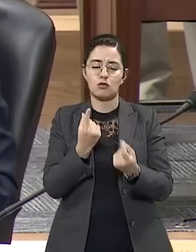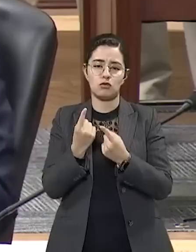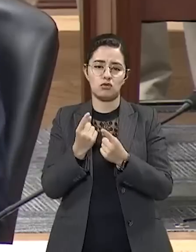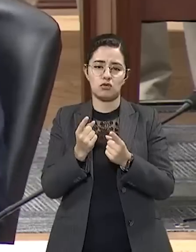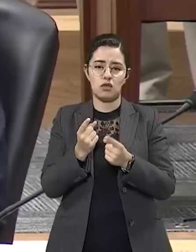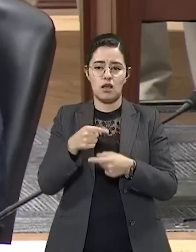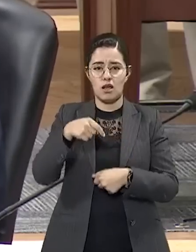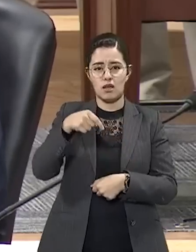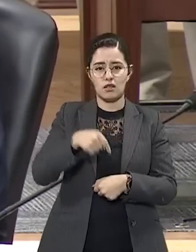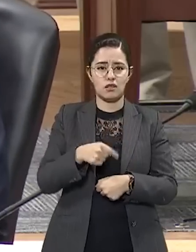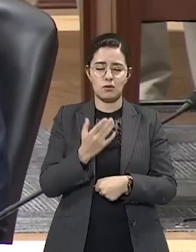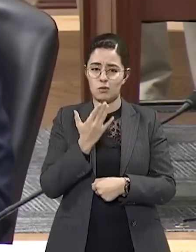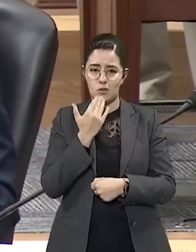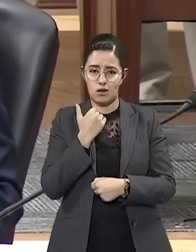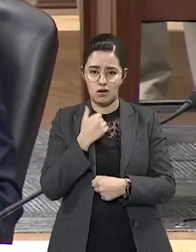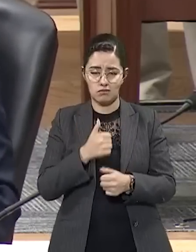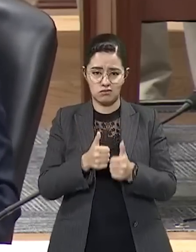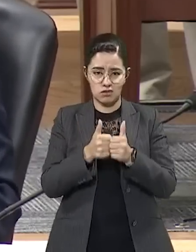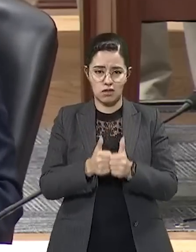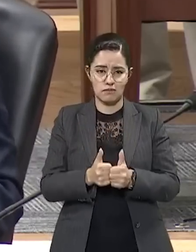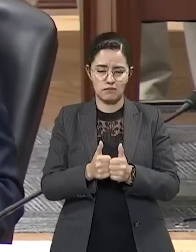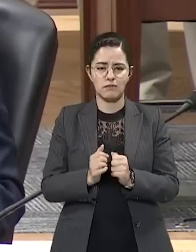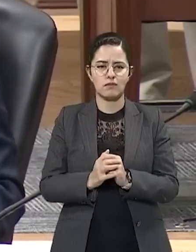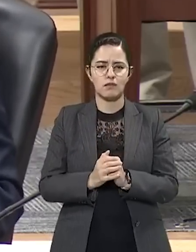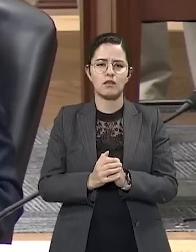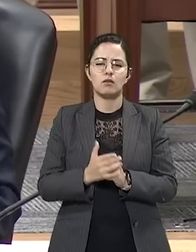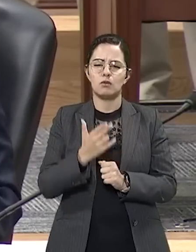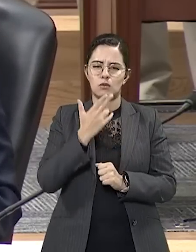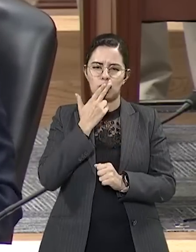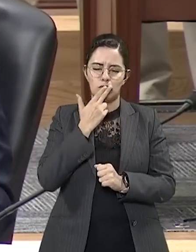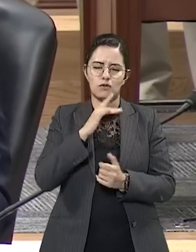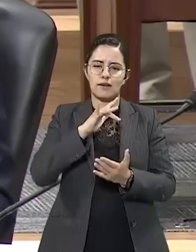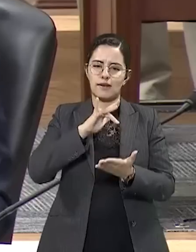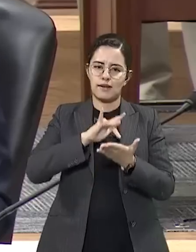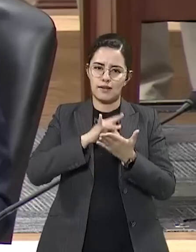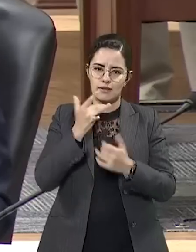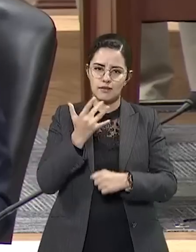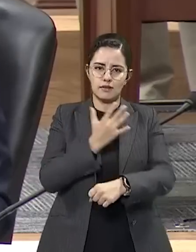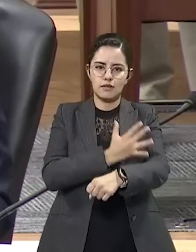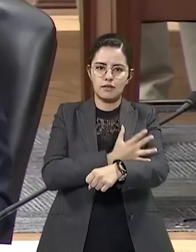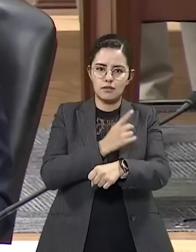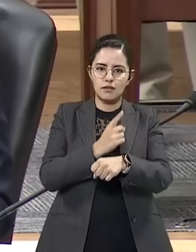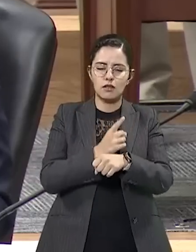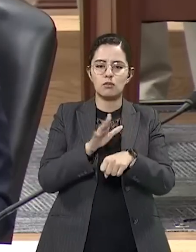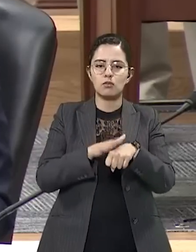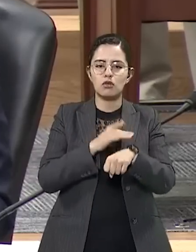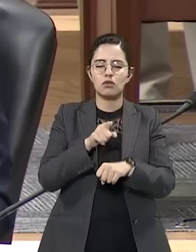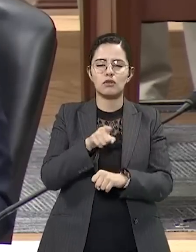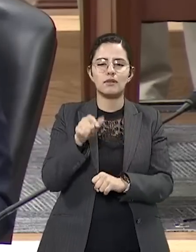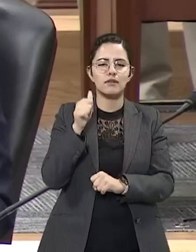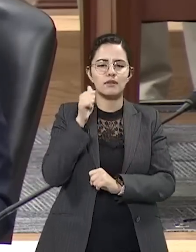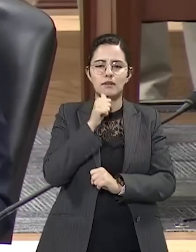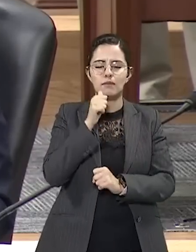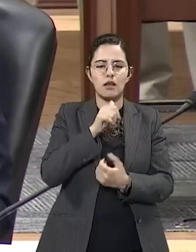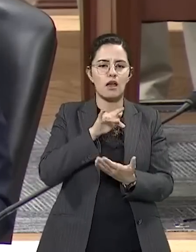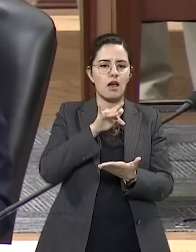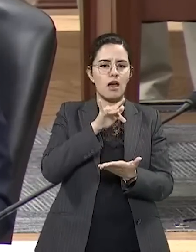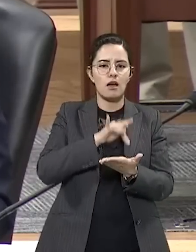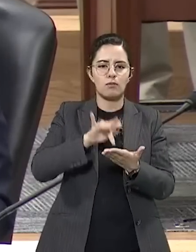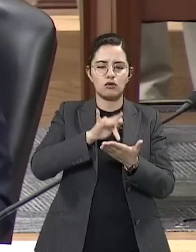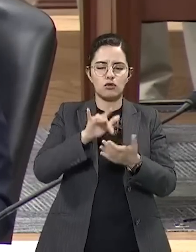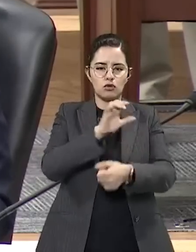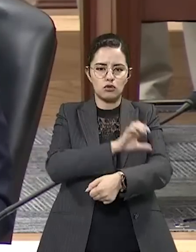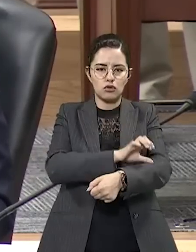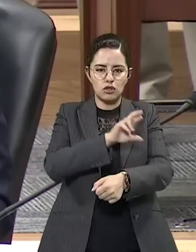en estos momentos acompañándonos me aprecio y gratitud sinceros porque sin su apoyo y coordinación no se hubiera logrado